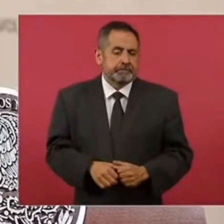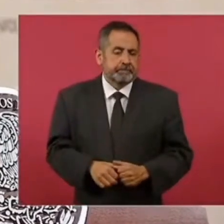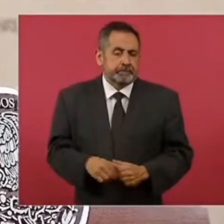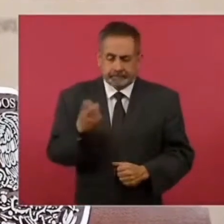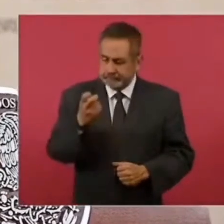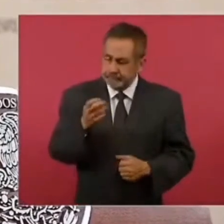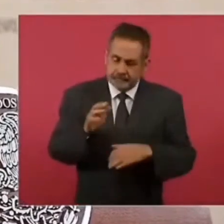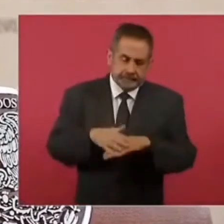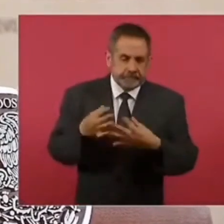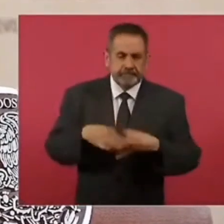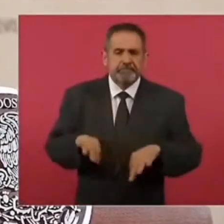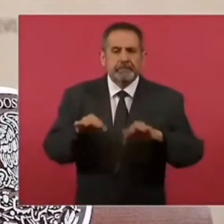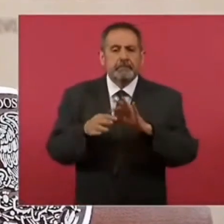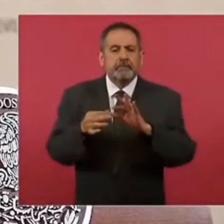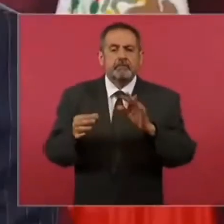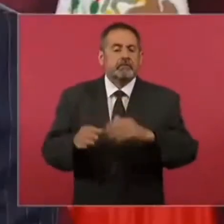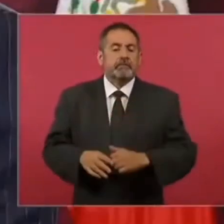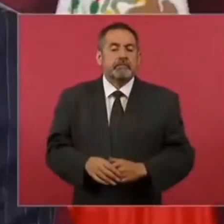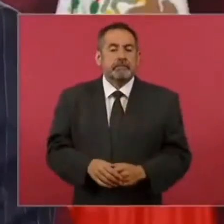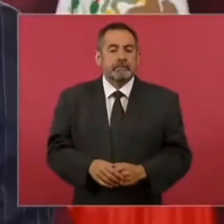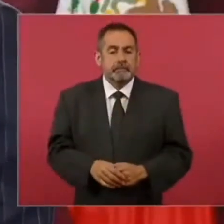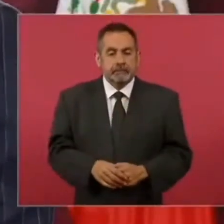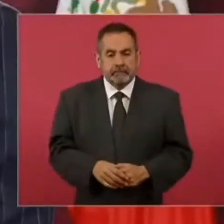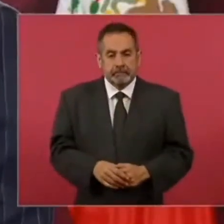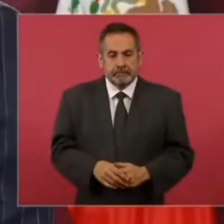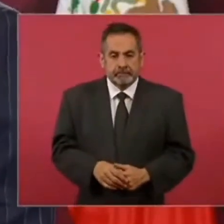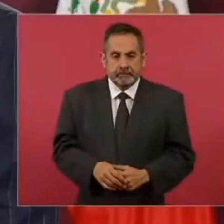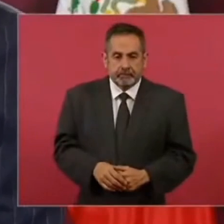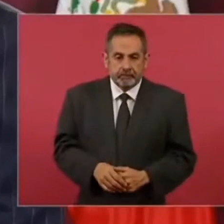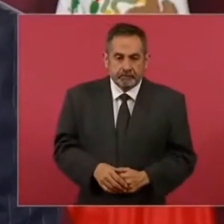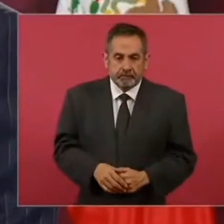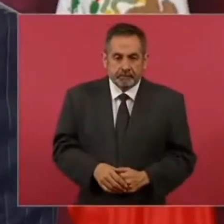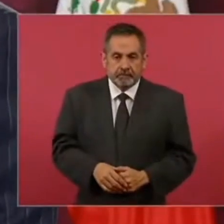Eso es lo más importante.